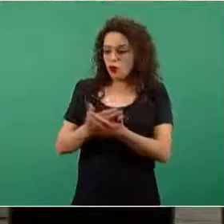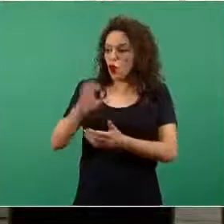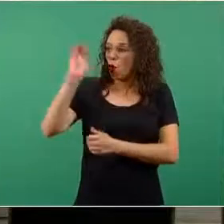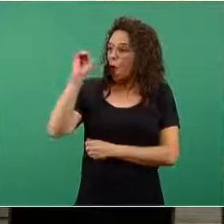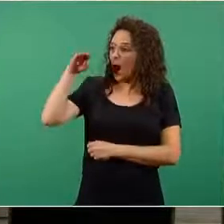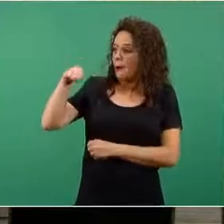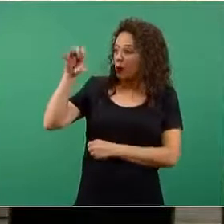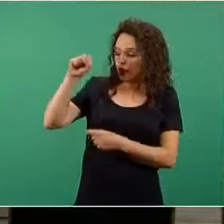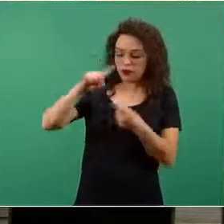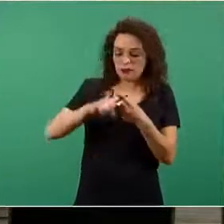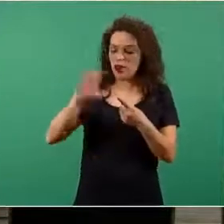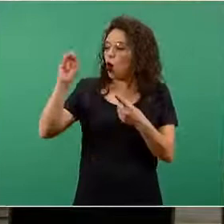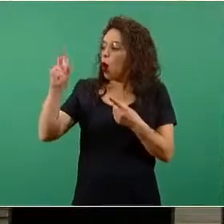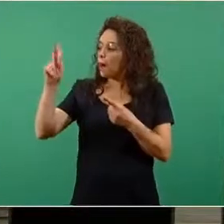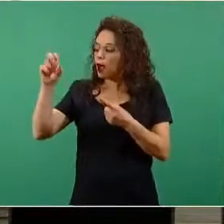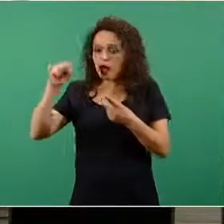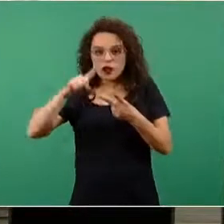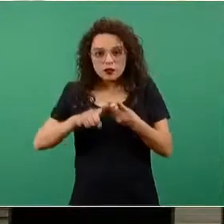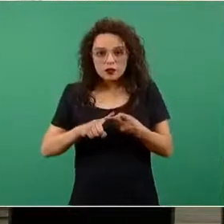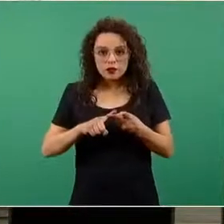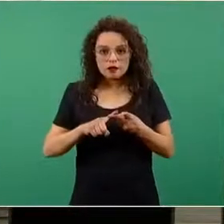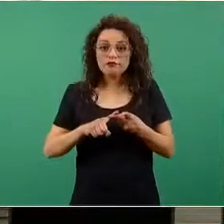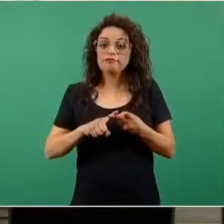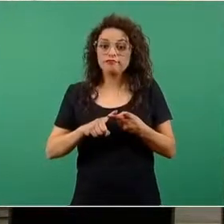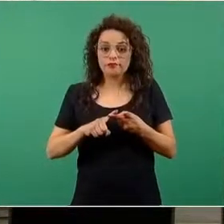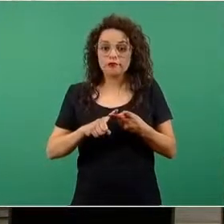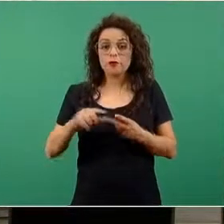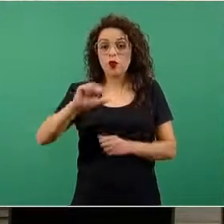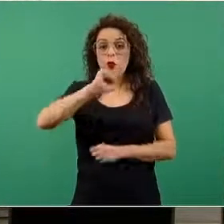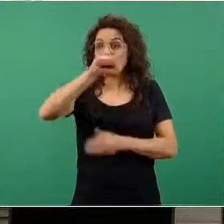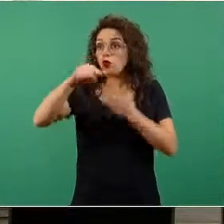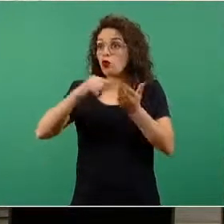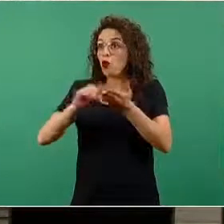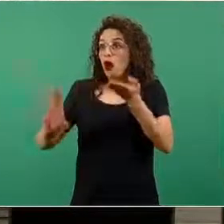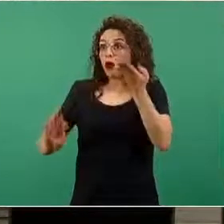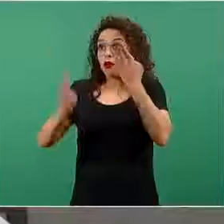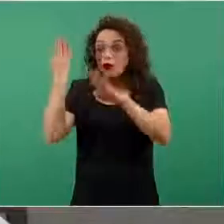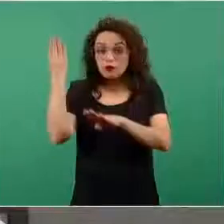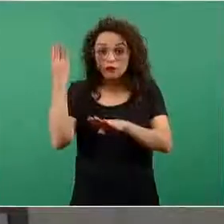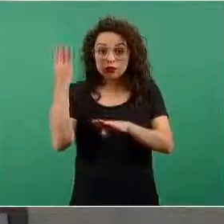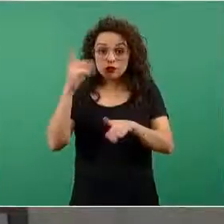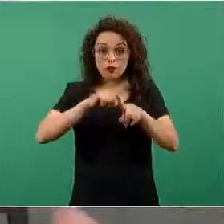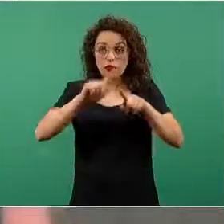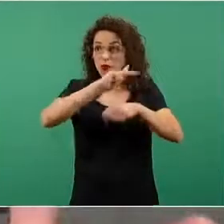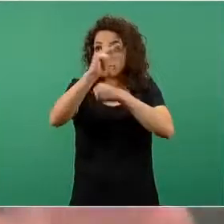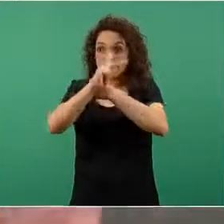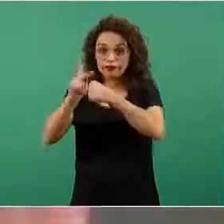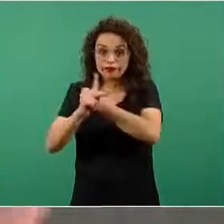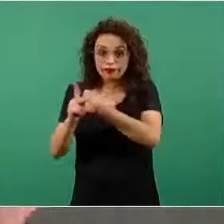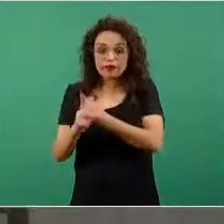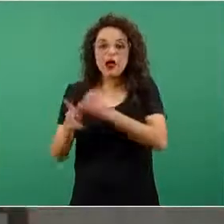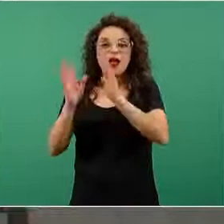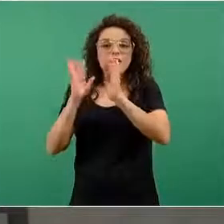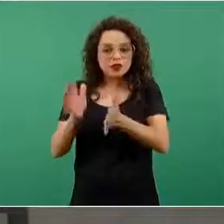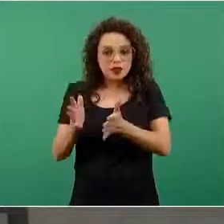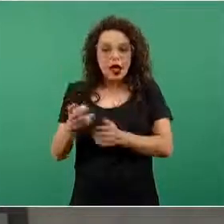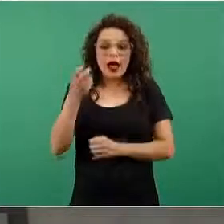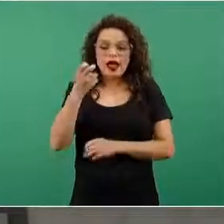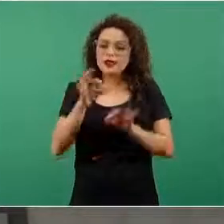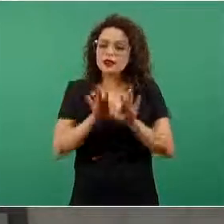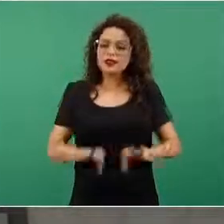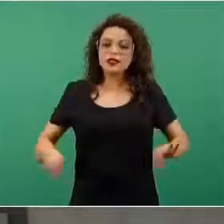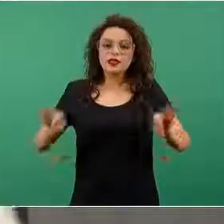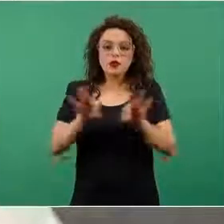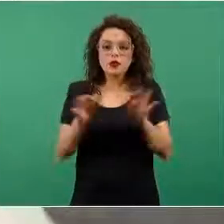de la Salud, varias de las naciones en otros sitios del mundo, y se ha considerado la importancia de ir